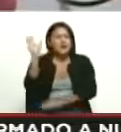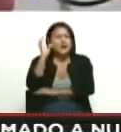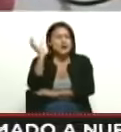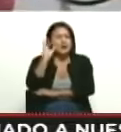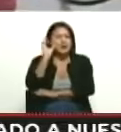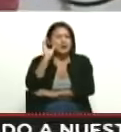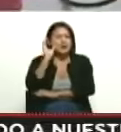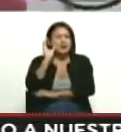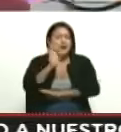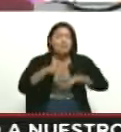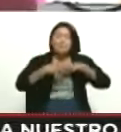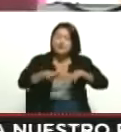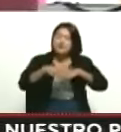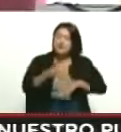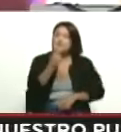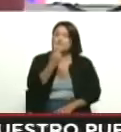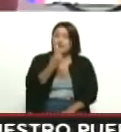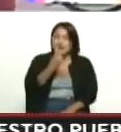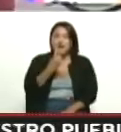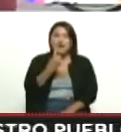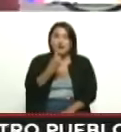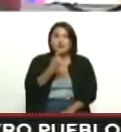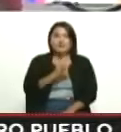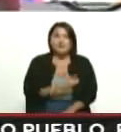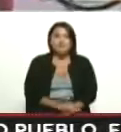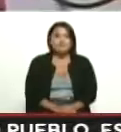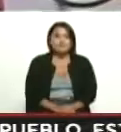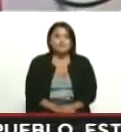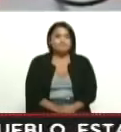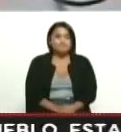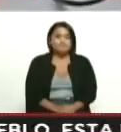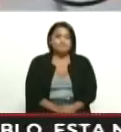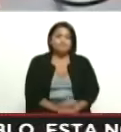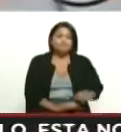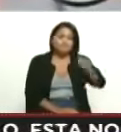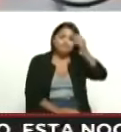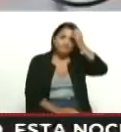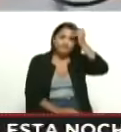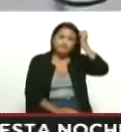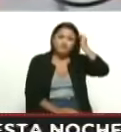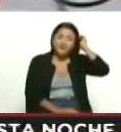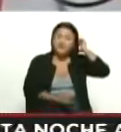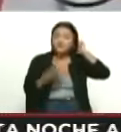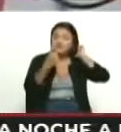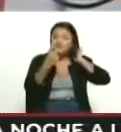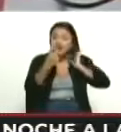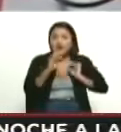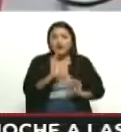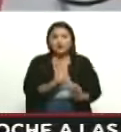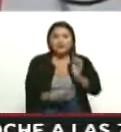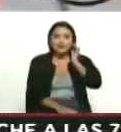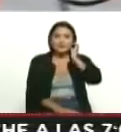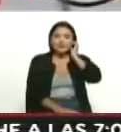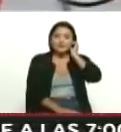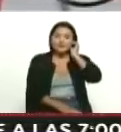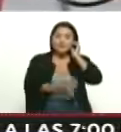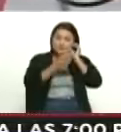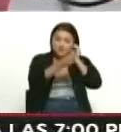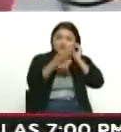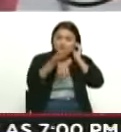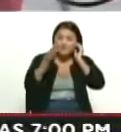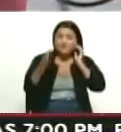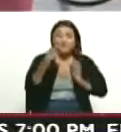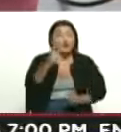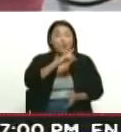a marchar, ¿verdad? A marchar. Estoy en deuda con unas cuantas, pero tenemos que visitar las 22